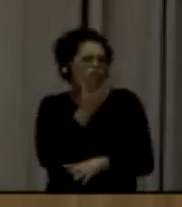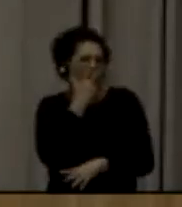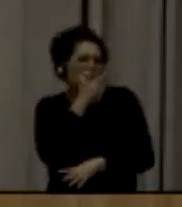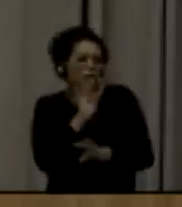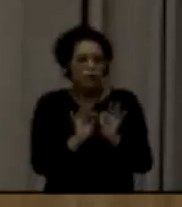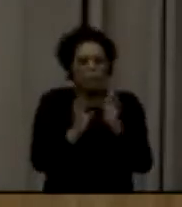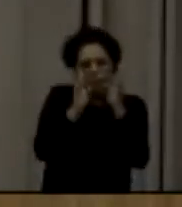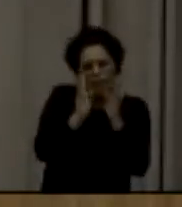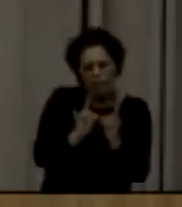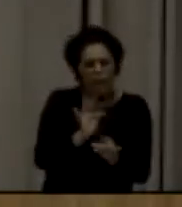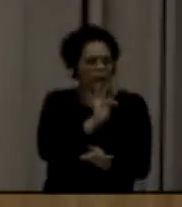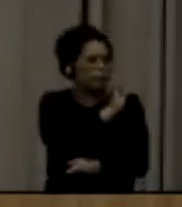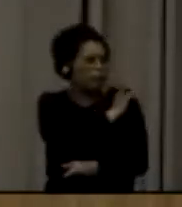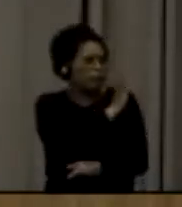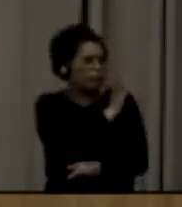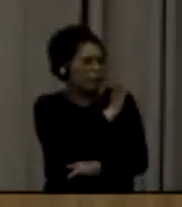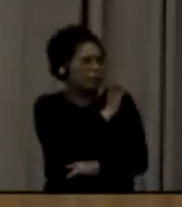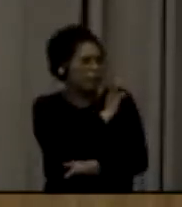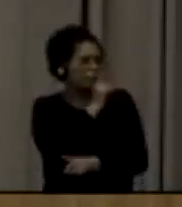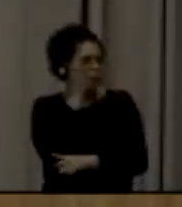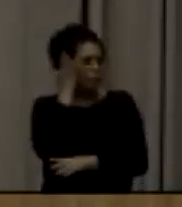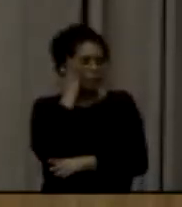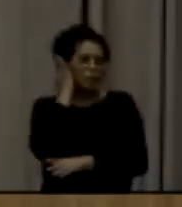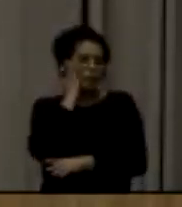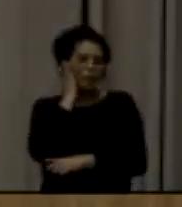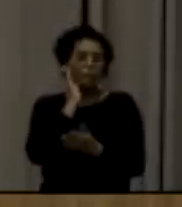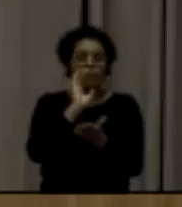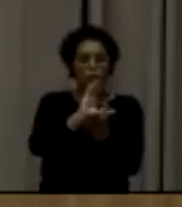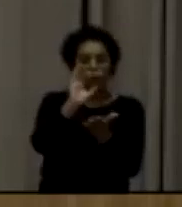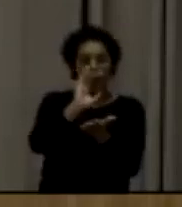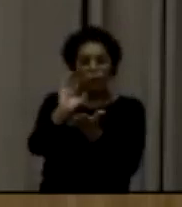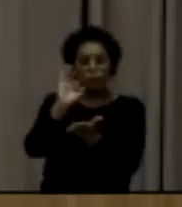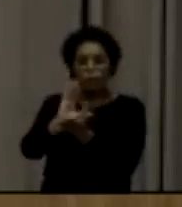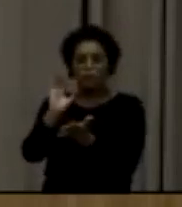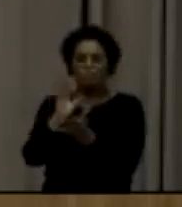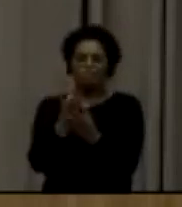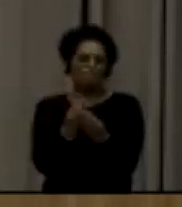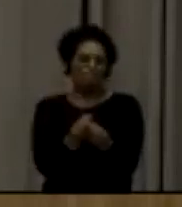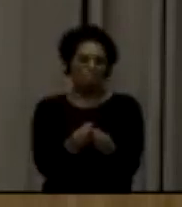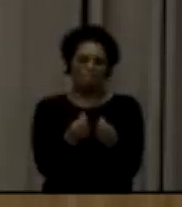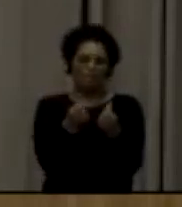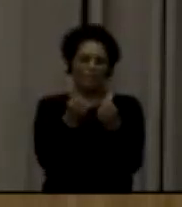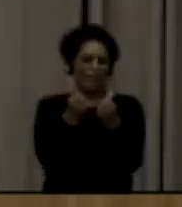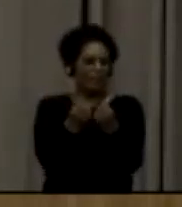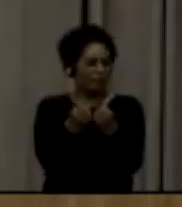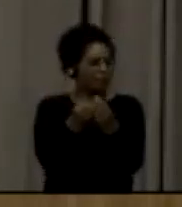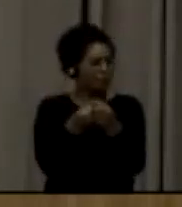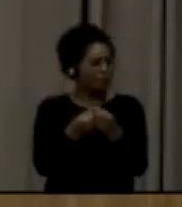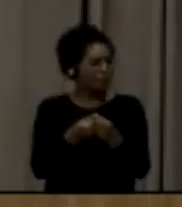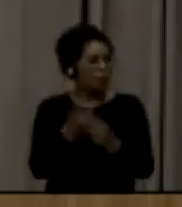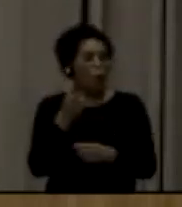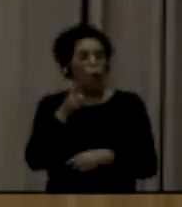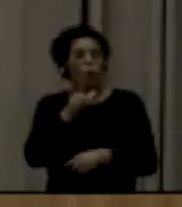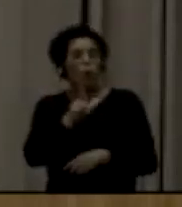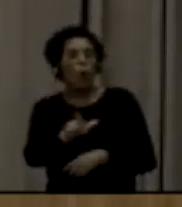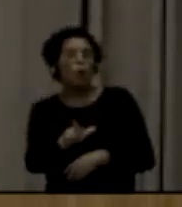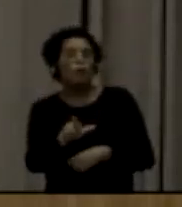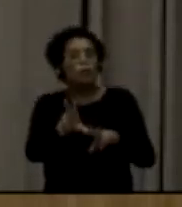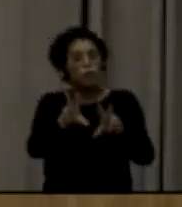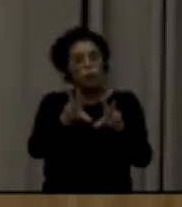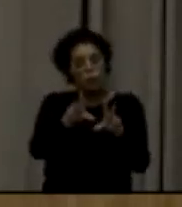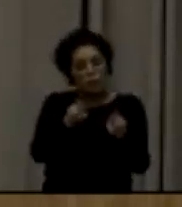un aspecto que hay que considerar no bueno porque son recursos y son recursos escasos la otra forma de apropiación yo solamente